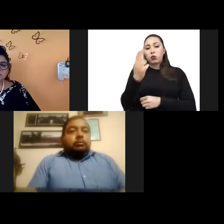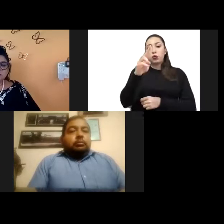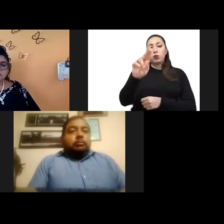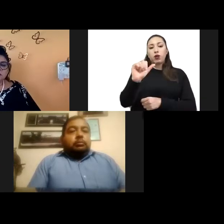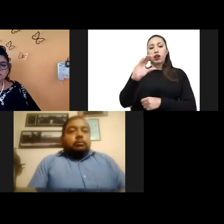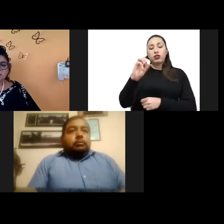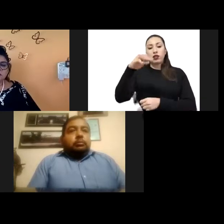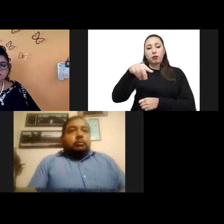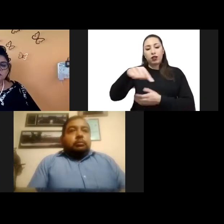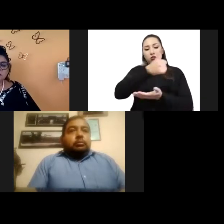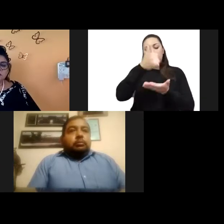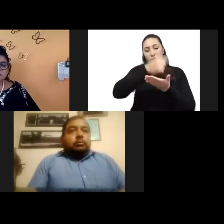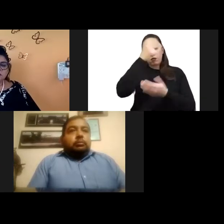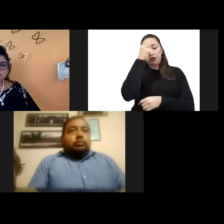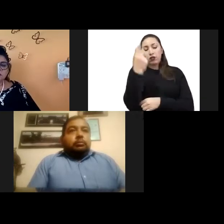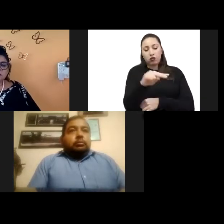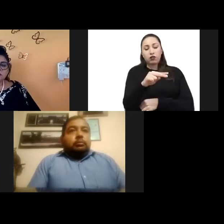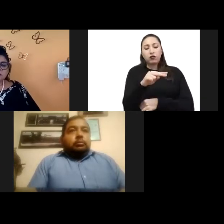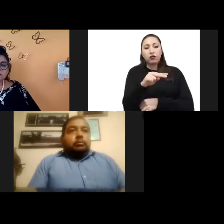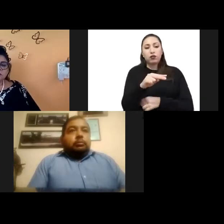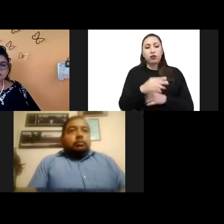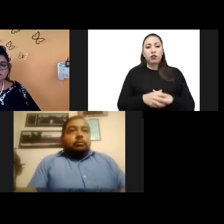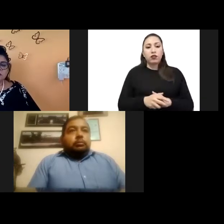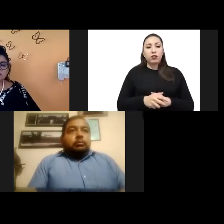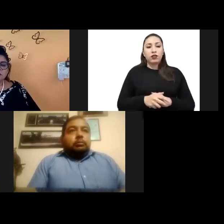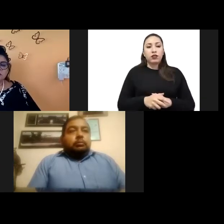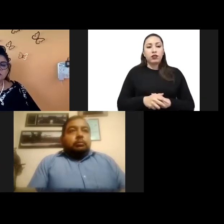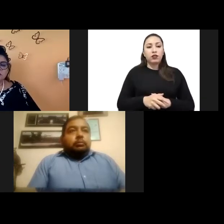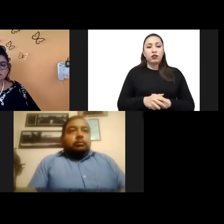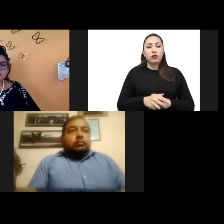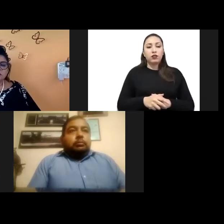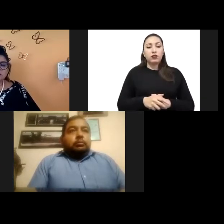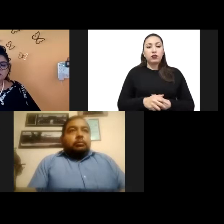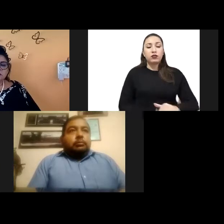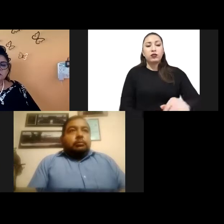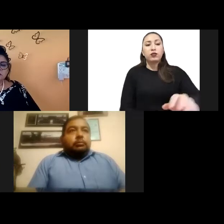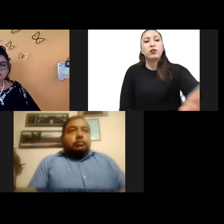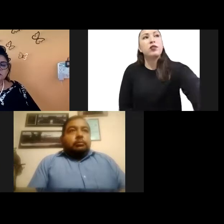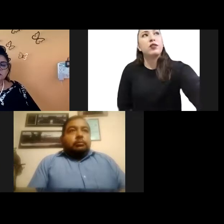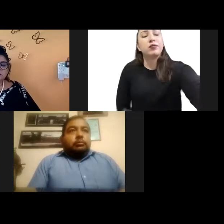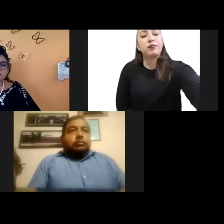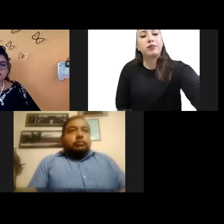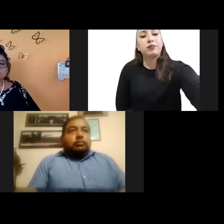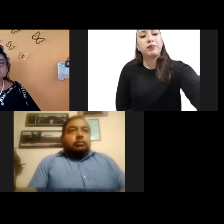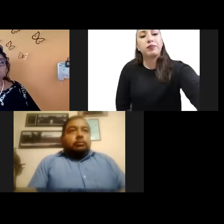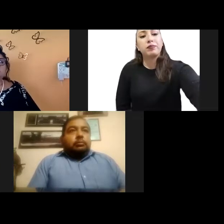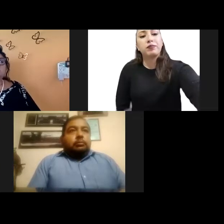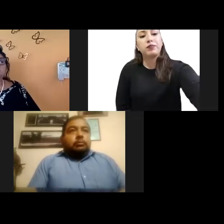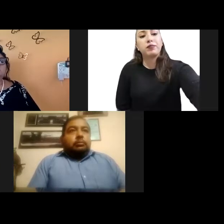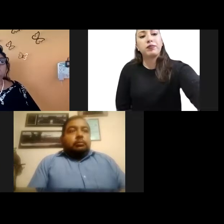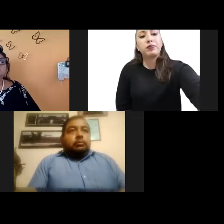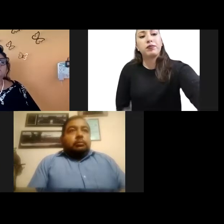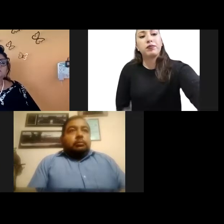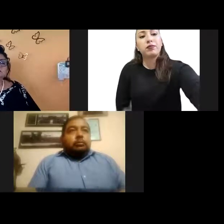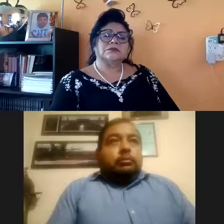de la Ciudad de México, UACM, implementar en el plan de estudios de la licenciatura en